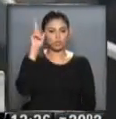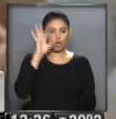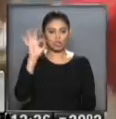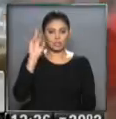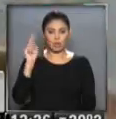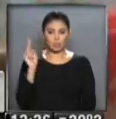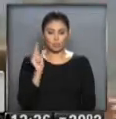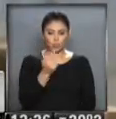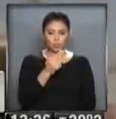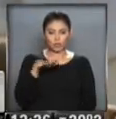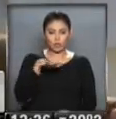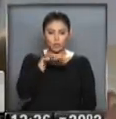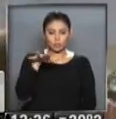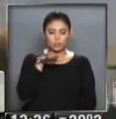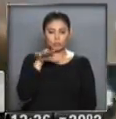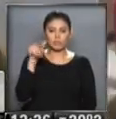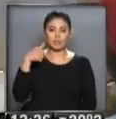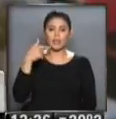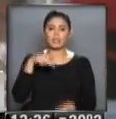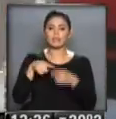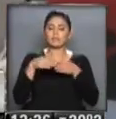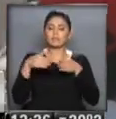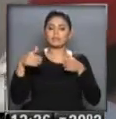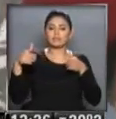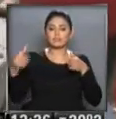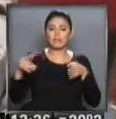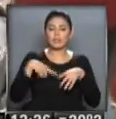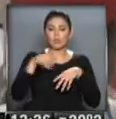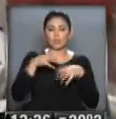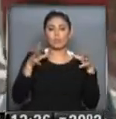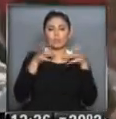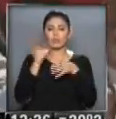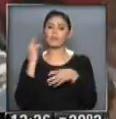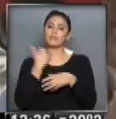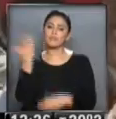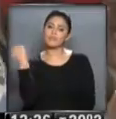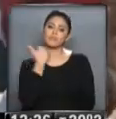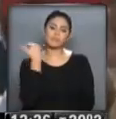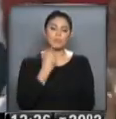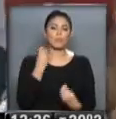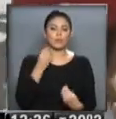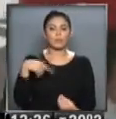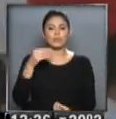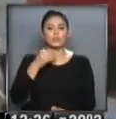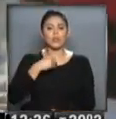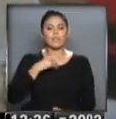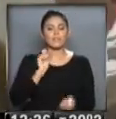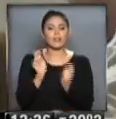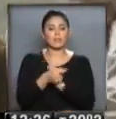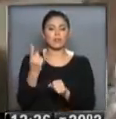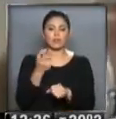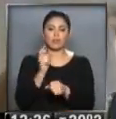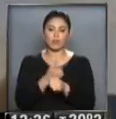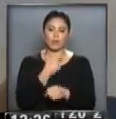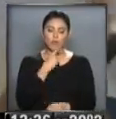en la ciudad de la región de Apulia durante el asedio de los otomanos, que los decapitaron por negarse a convertirse al Islam.